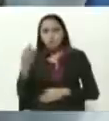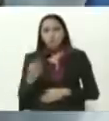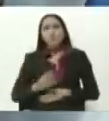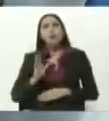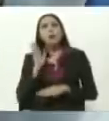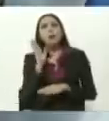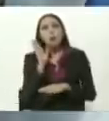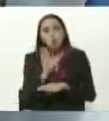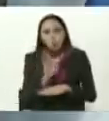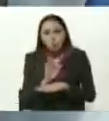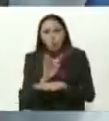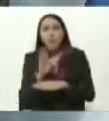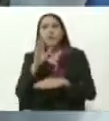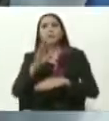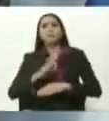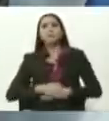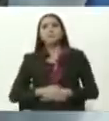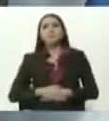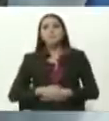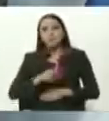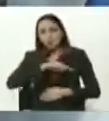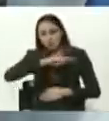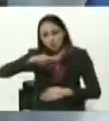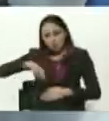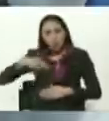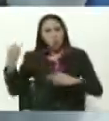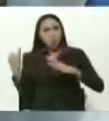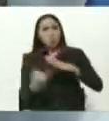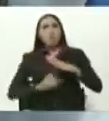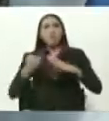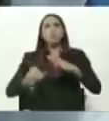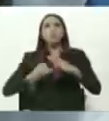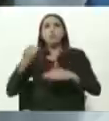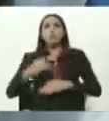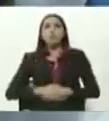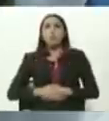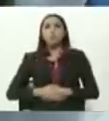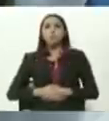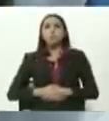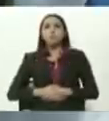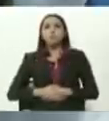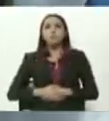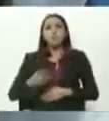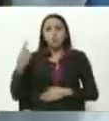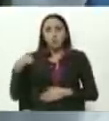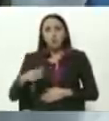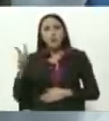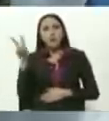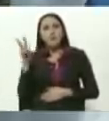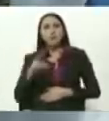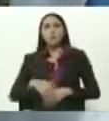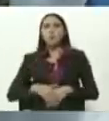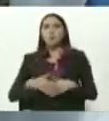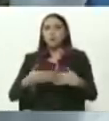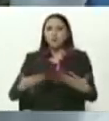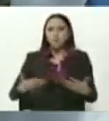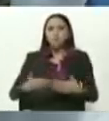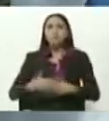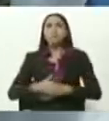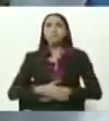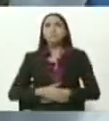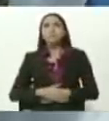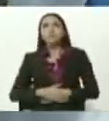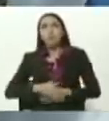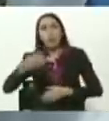salvaguardar desde nuestra trinchera el bien más preciado que tiene la patria, como es